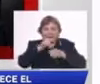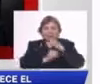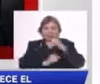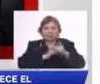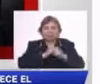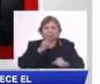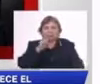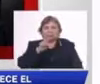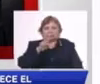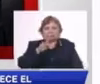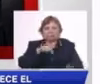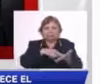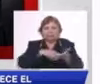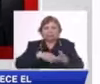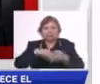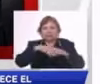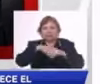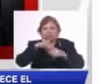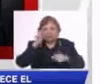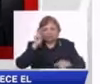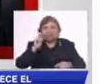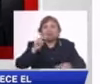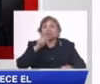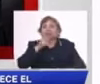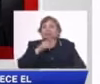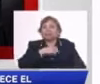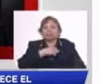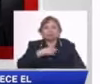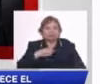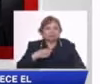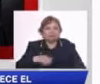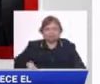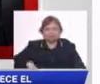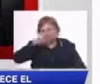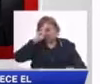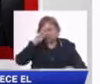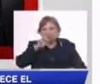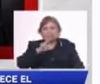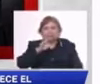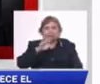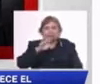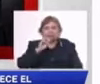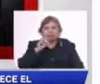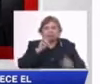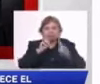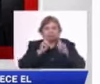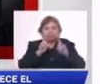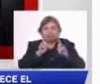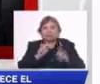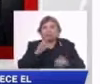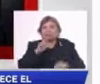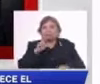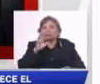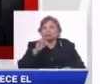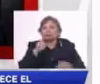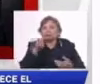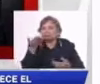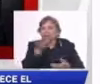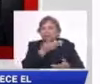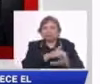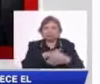2023. Exigimos también la renuncia de Dina Boluarte y un referéndum constitucional. También, presidente, distinguidos